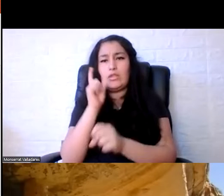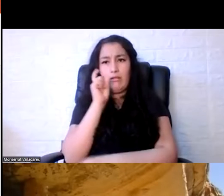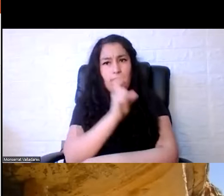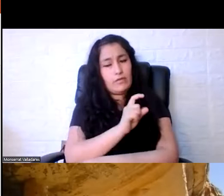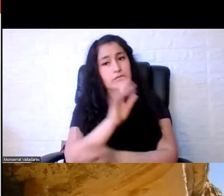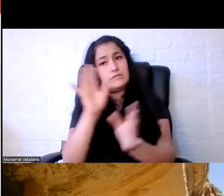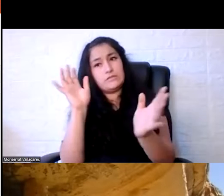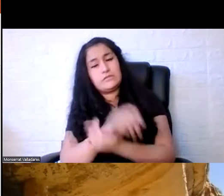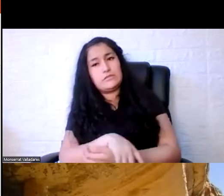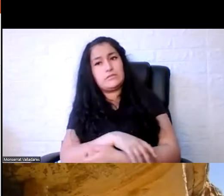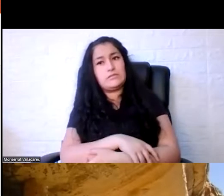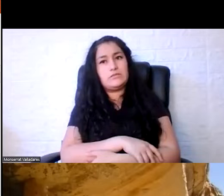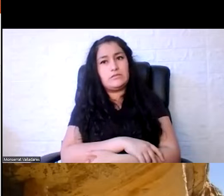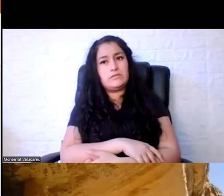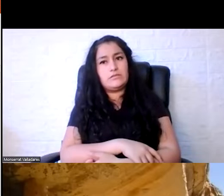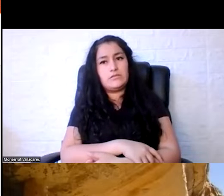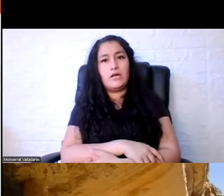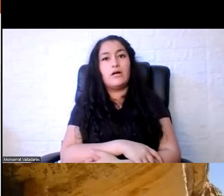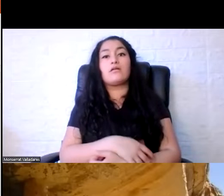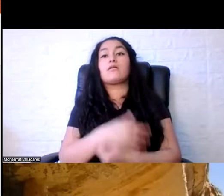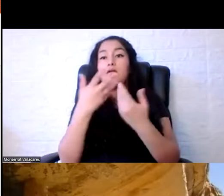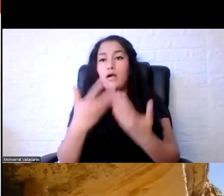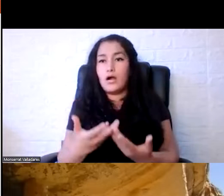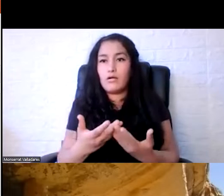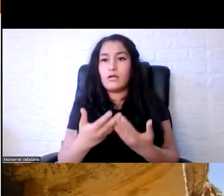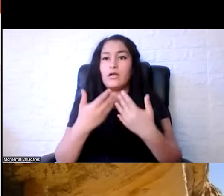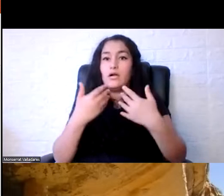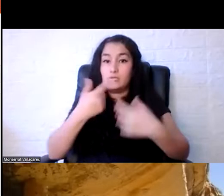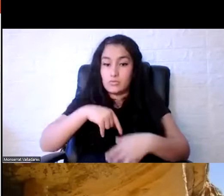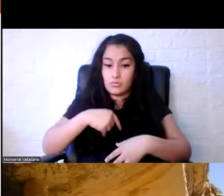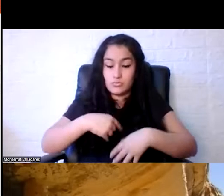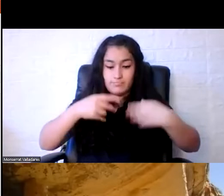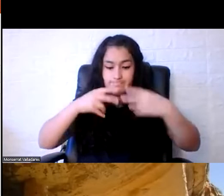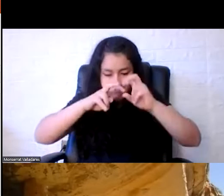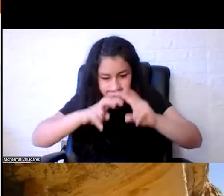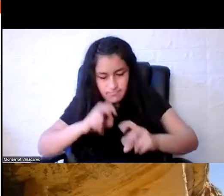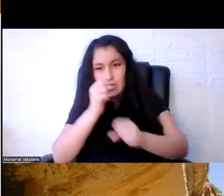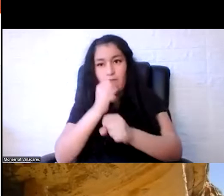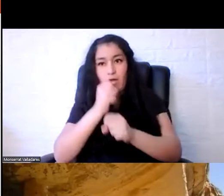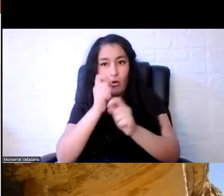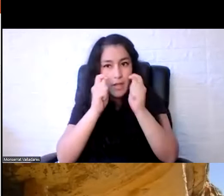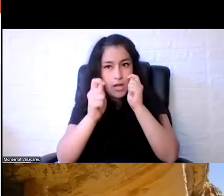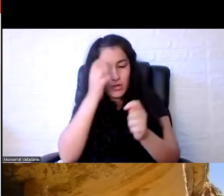Pero en esta situación de estudiar trabajos peligrosos, pensamos, pues, qué mejor